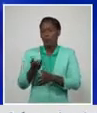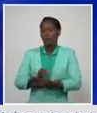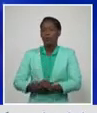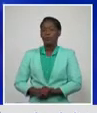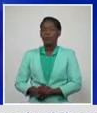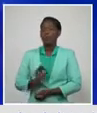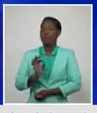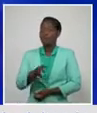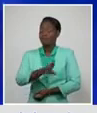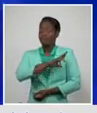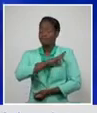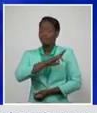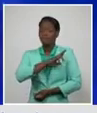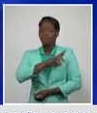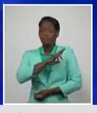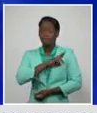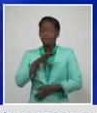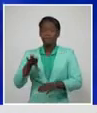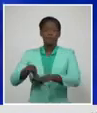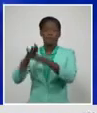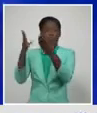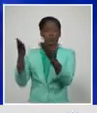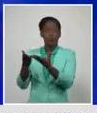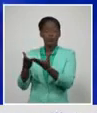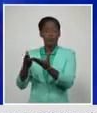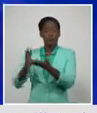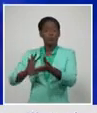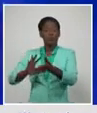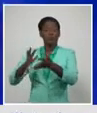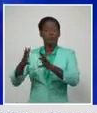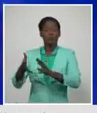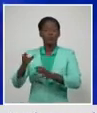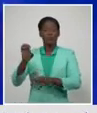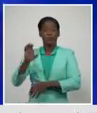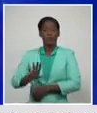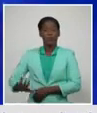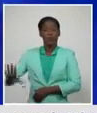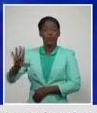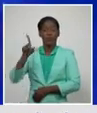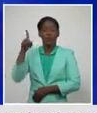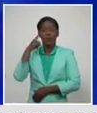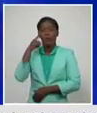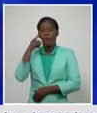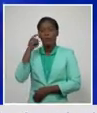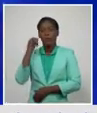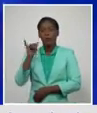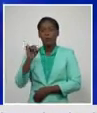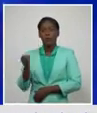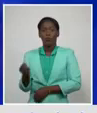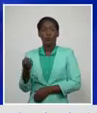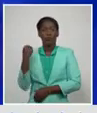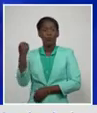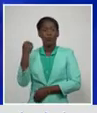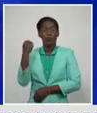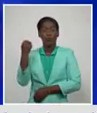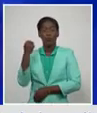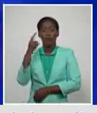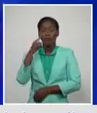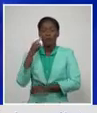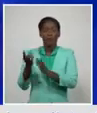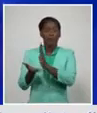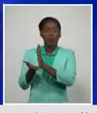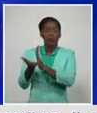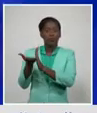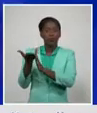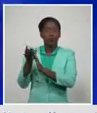tensa y Europa quiere irse arriba, a pesar de las medidas,